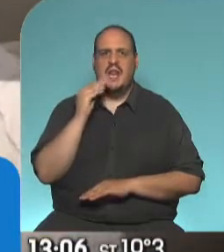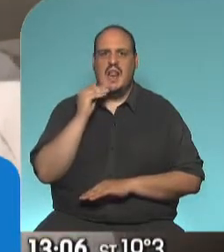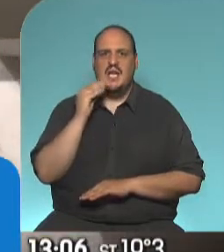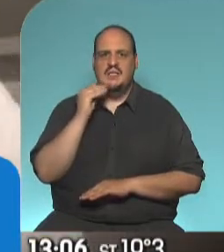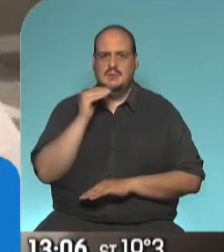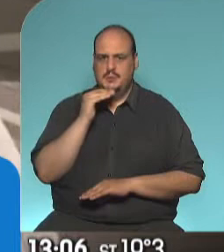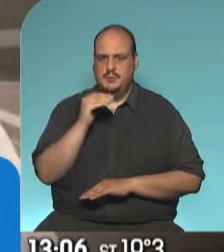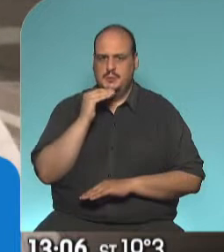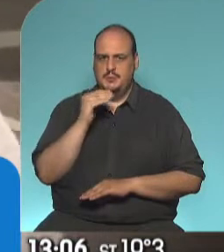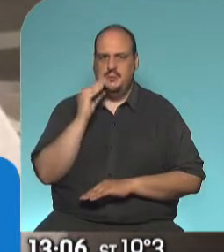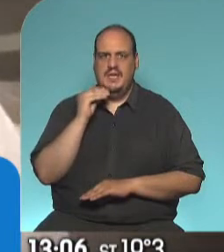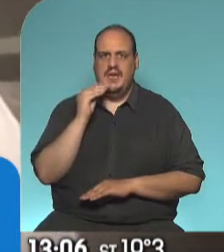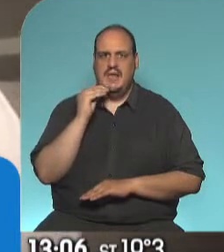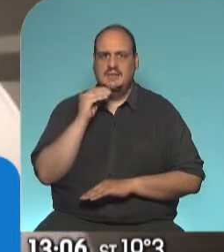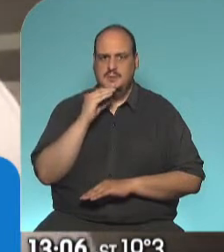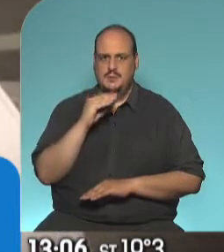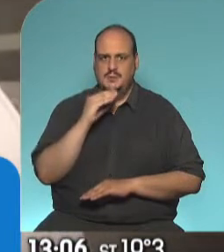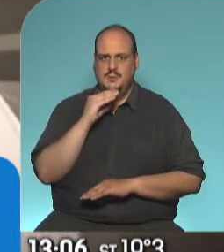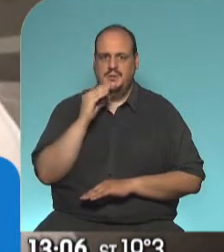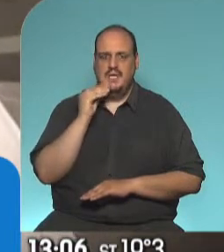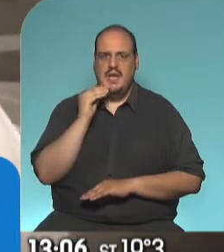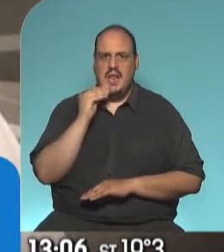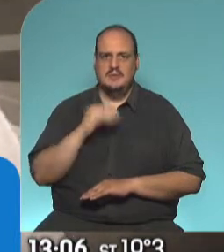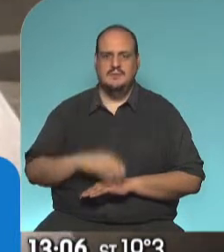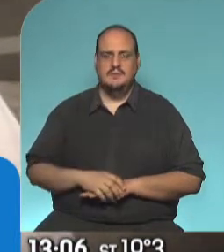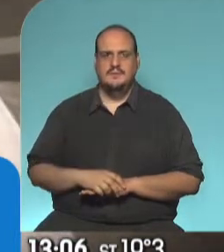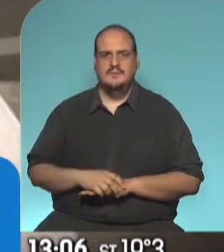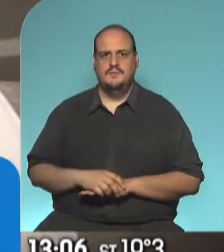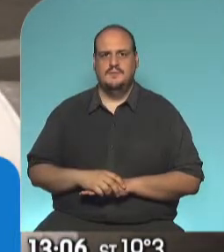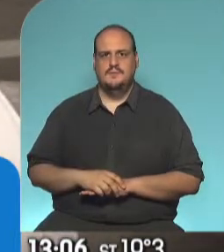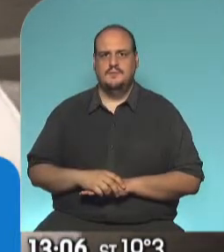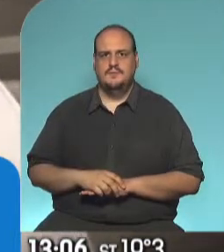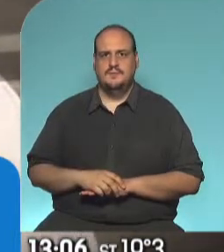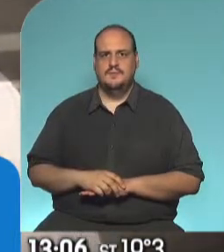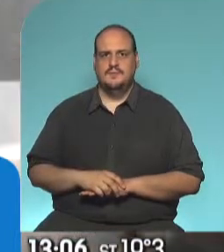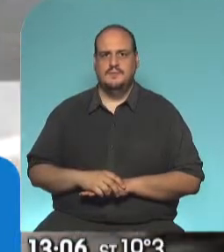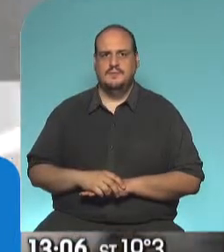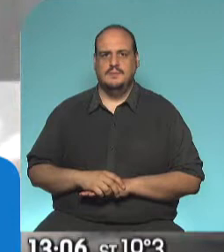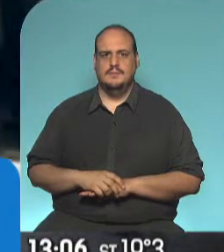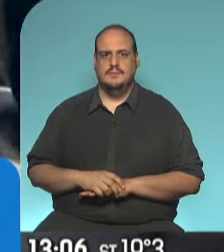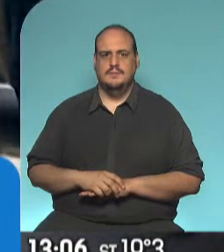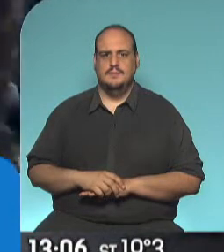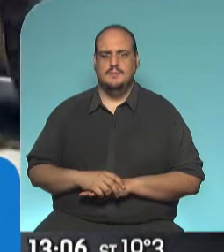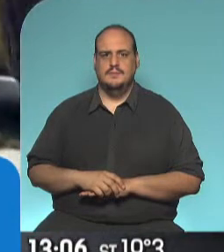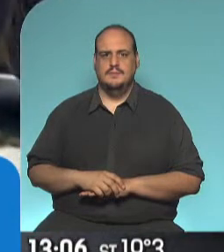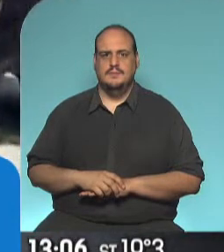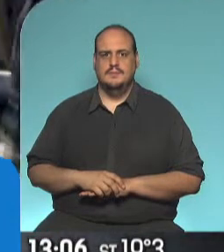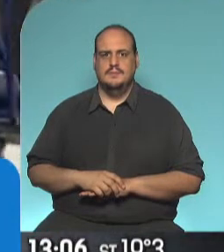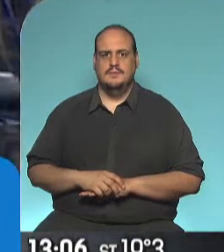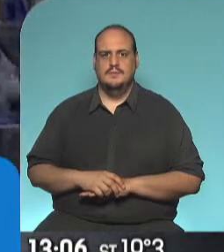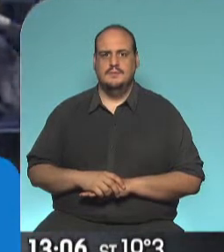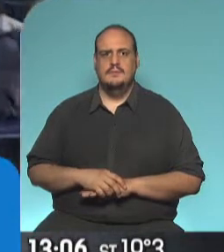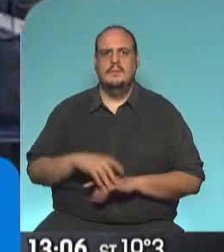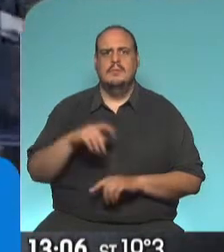conciliator, not a puncher. You know, we have the wrong administration. Ante las